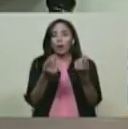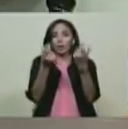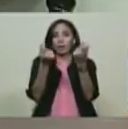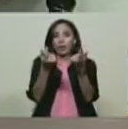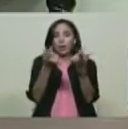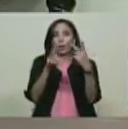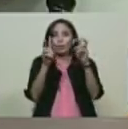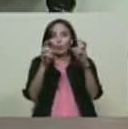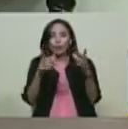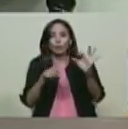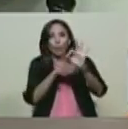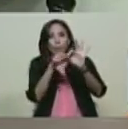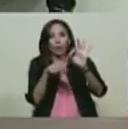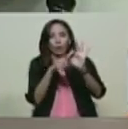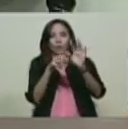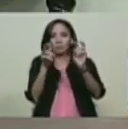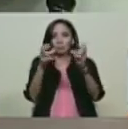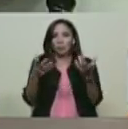real, el Petro.